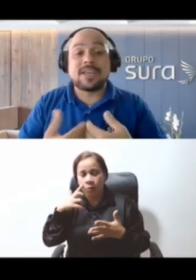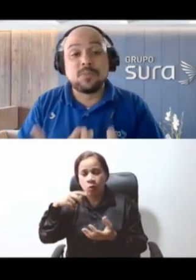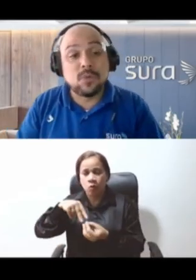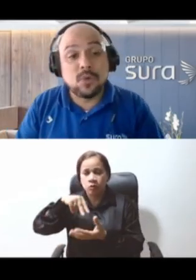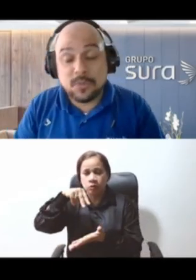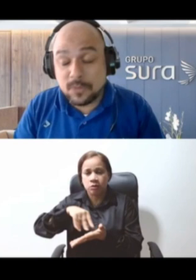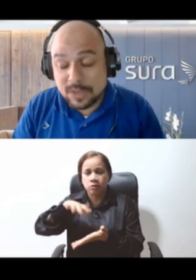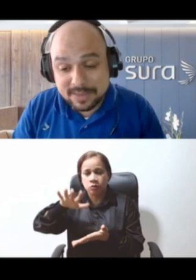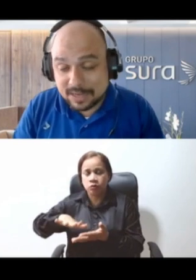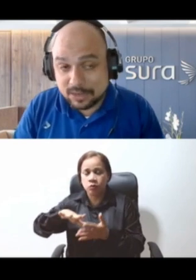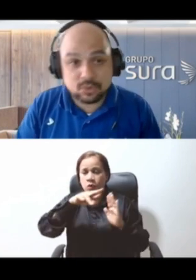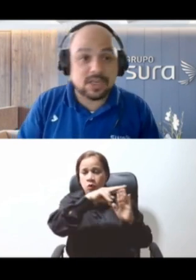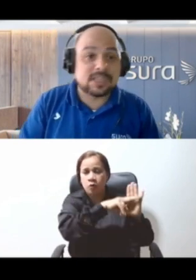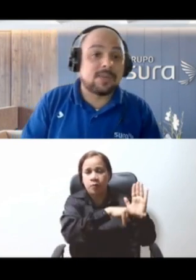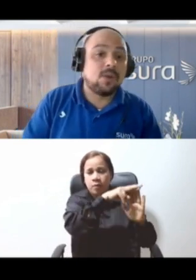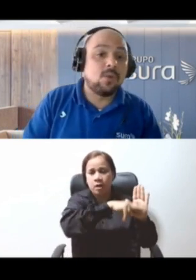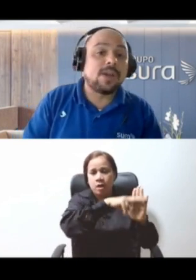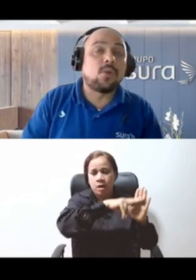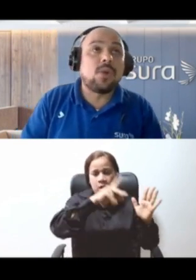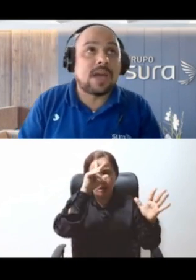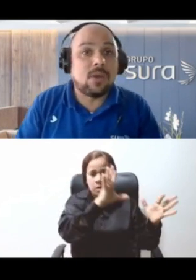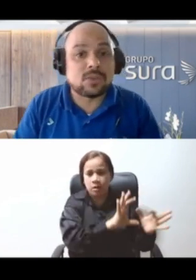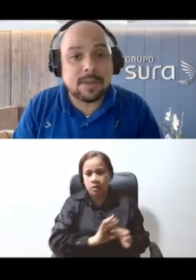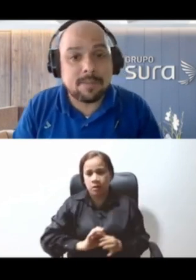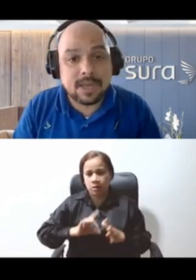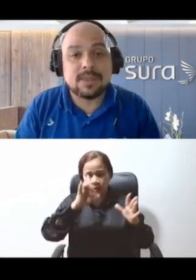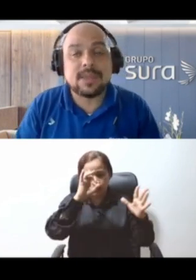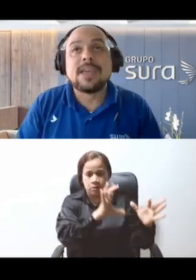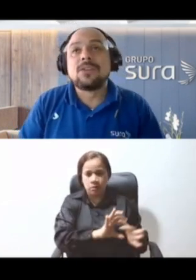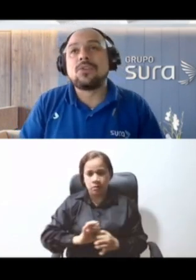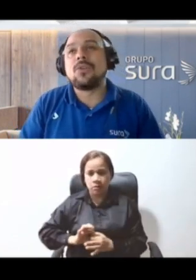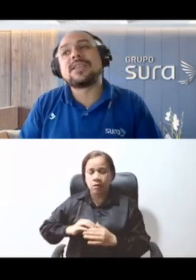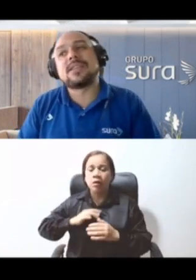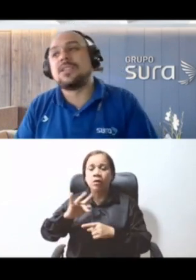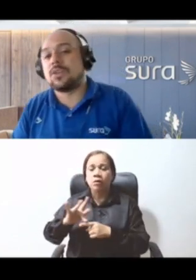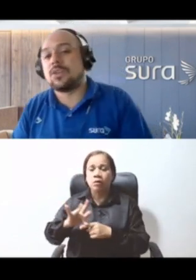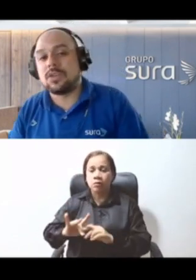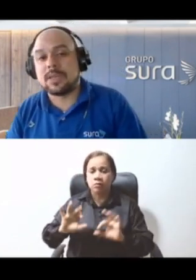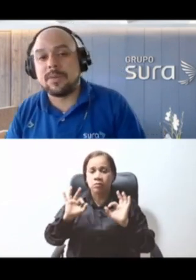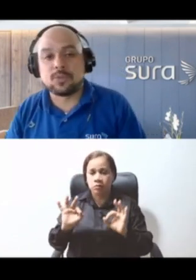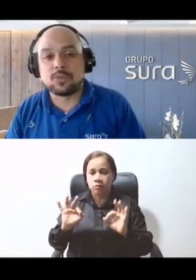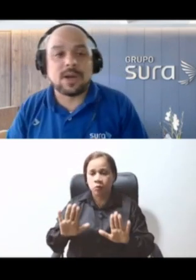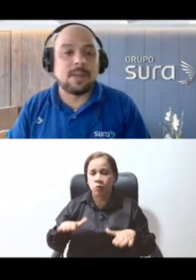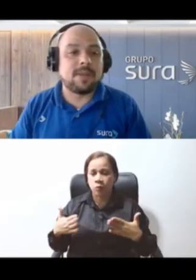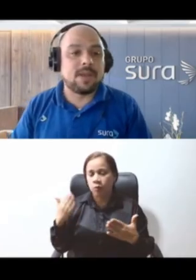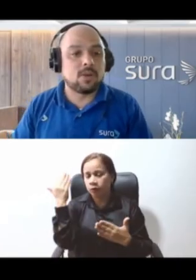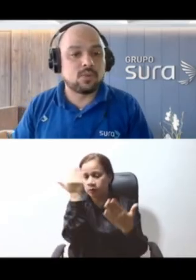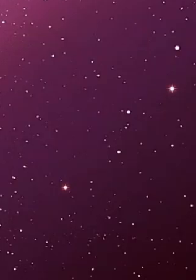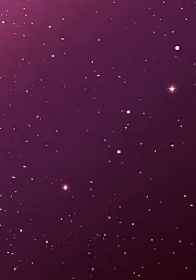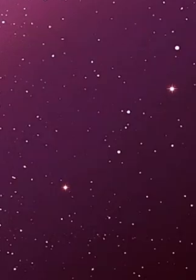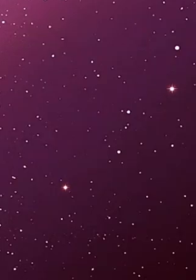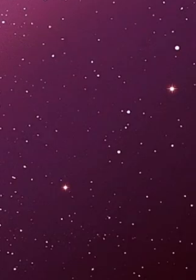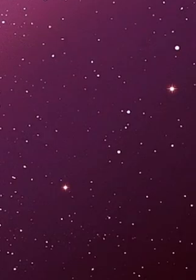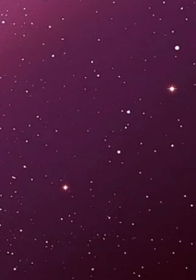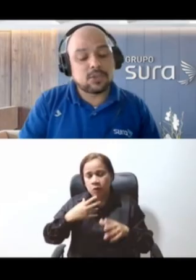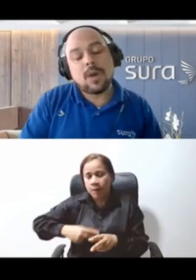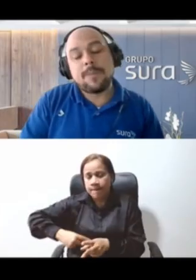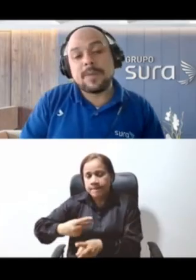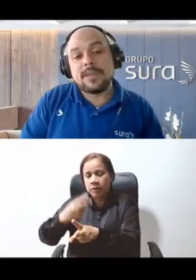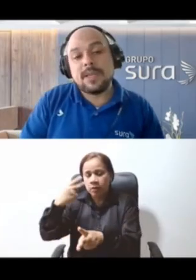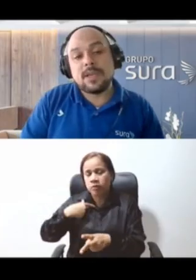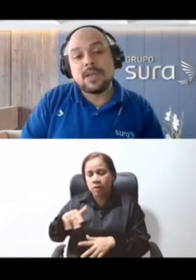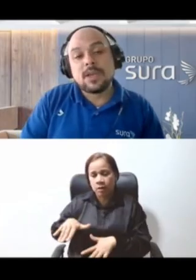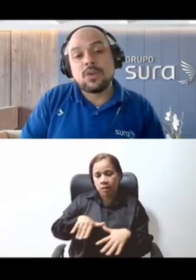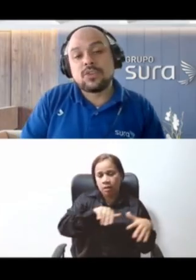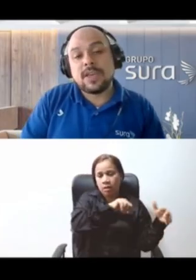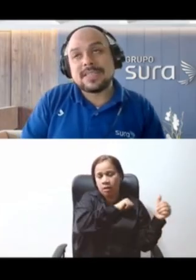normativo, porque es muy fundamental que ustedes evalúen cuidadosamente todas esas situaciones que me los pongan en peligro, muchachos. Eso